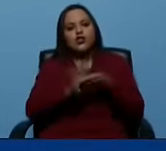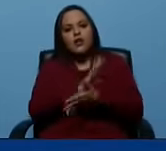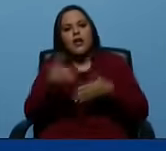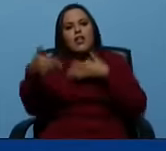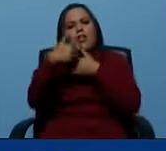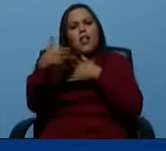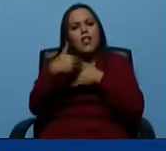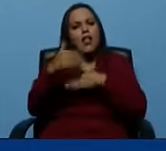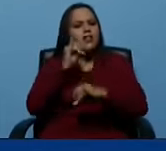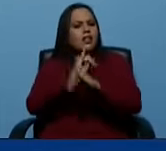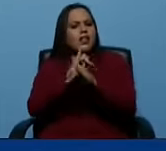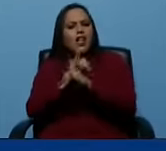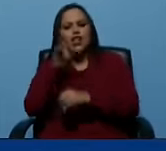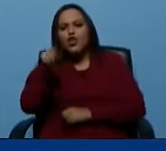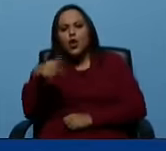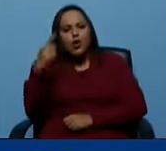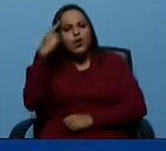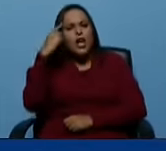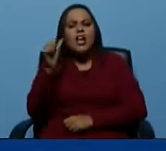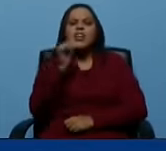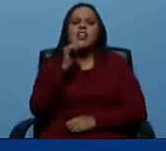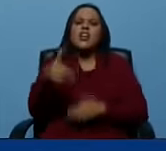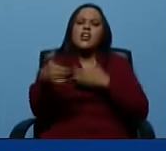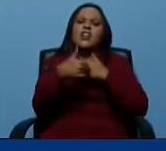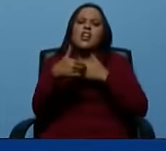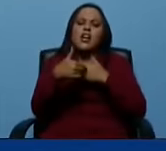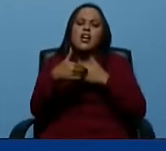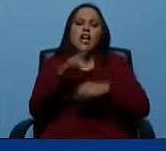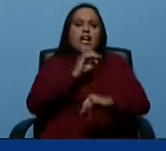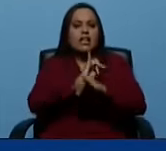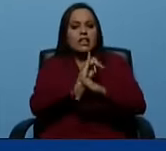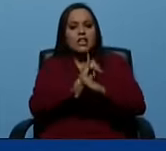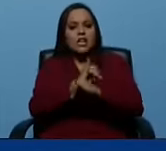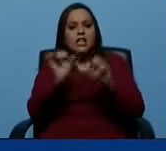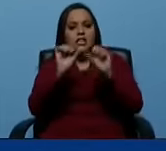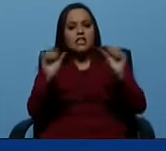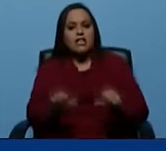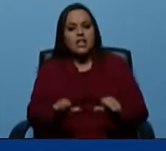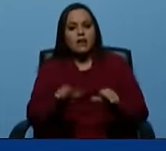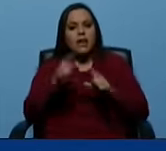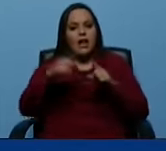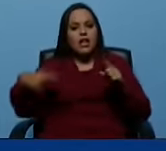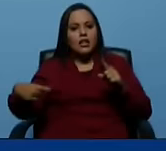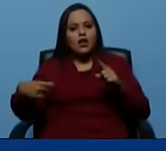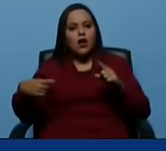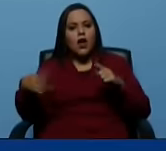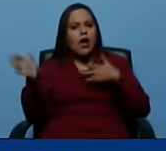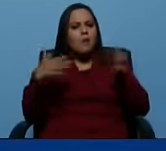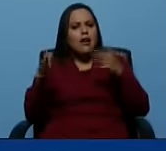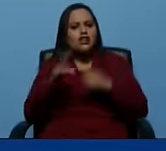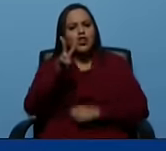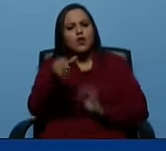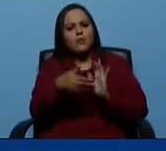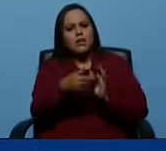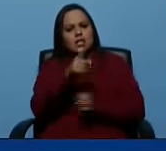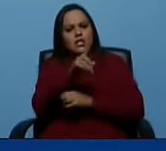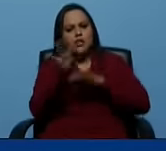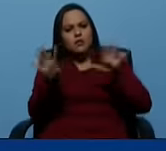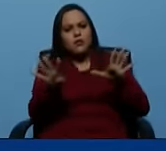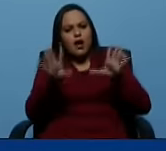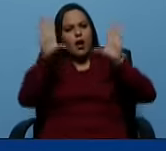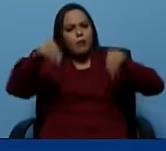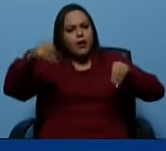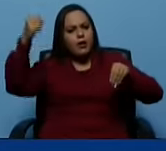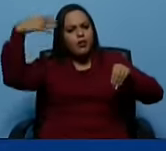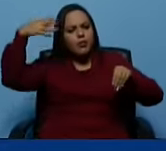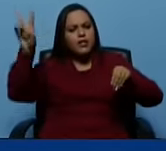cibernéticos. ¿Quién atacó a través cibernético el sistema eléctrico en marzo de 2019 y le quitó la luz a Venezuela durante un